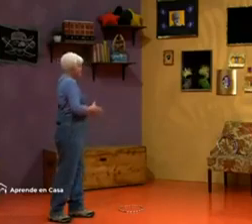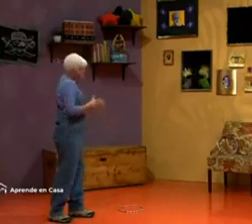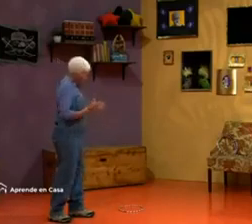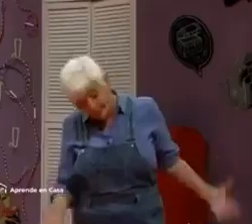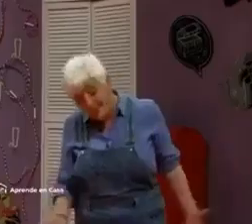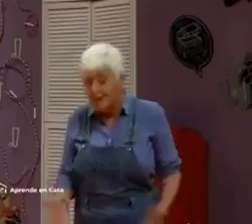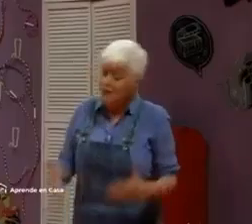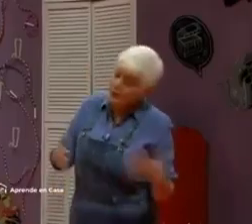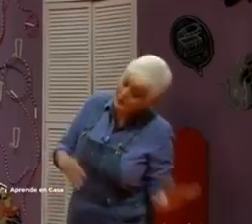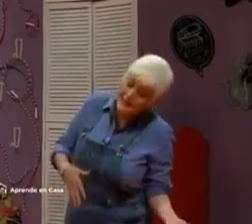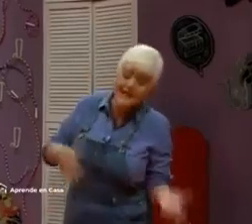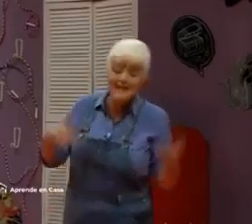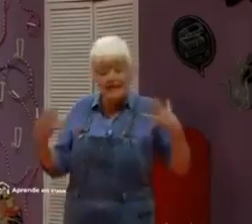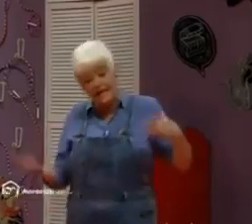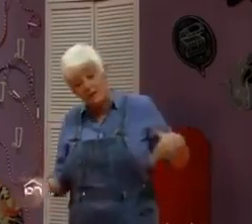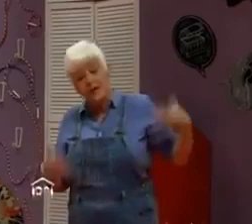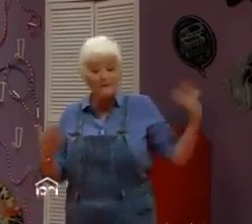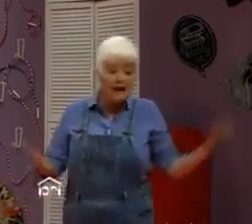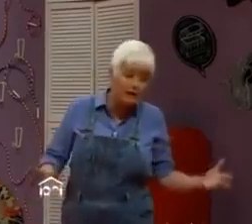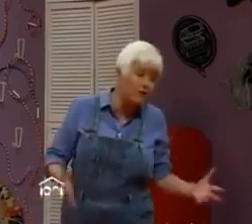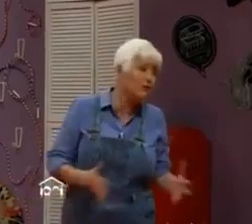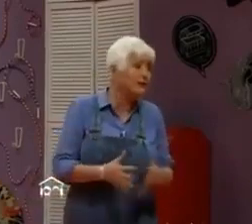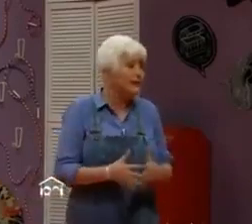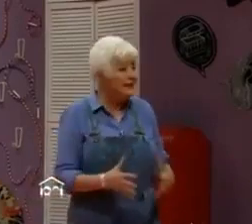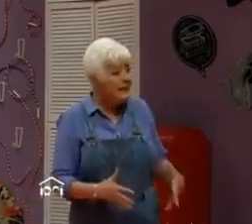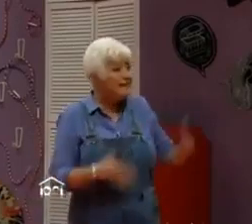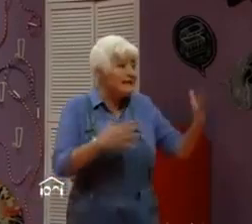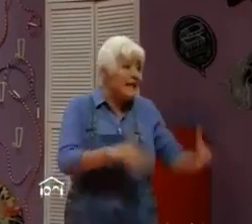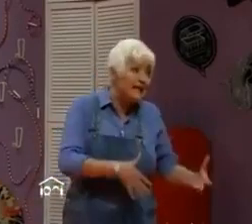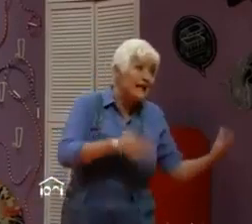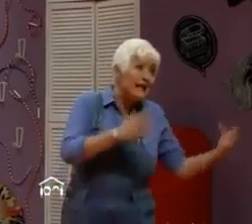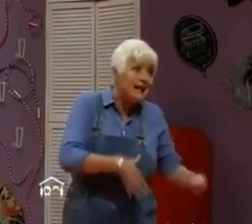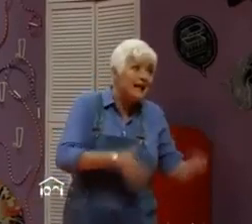¿Qué pasó? ¿Qué pasó? Bueno, lo que pasa es que su hermano